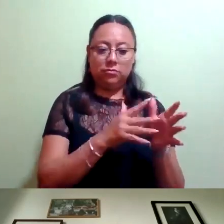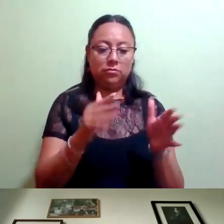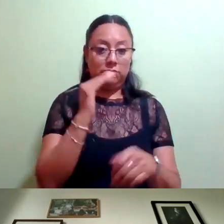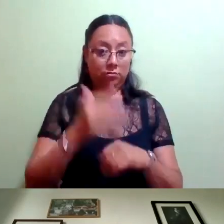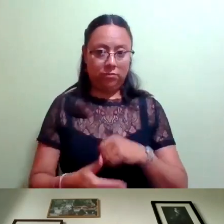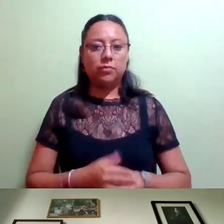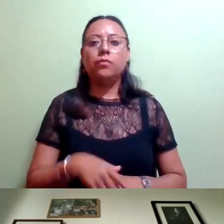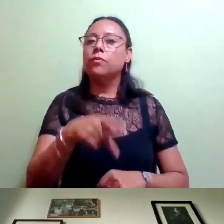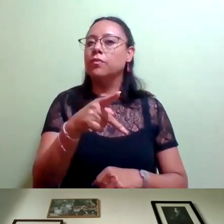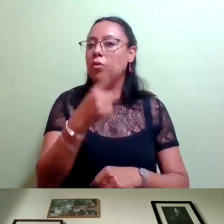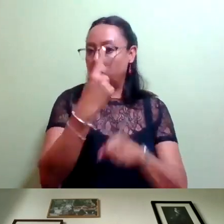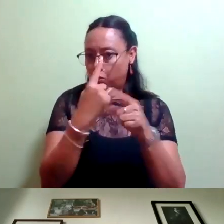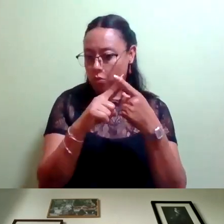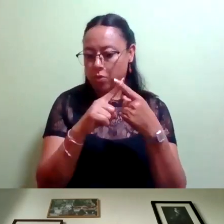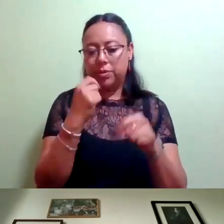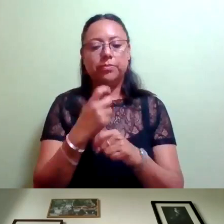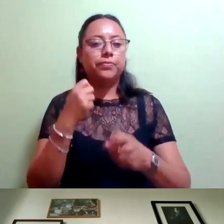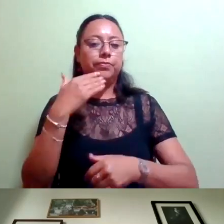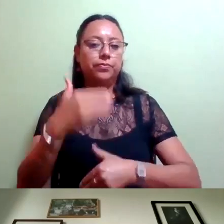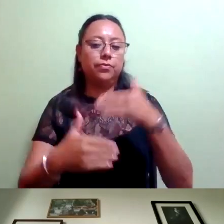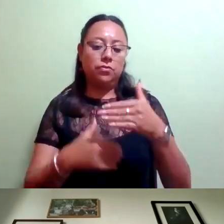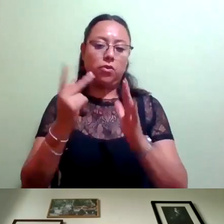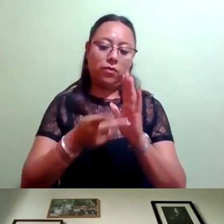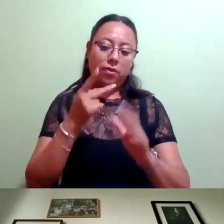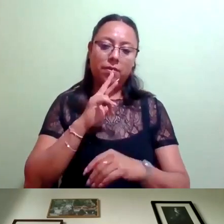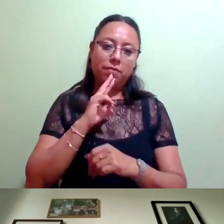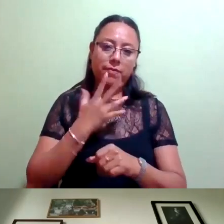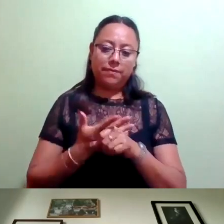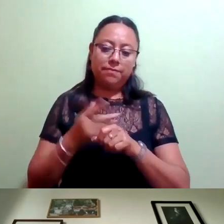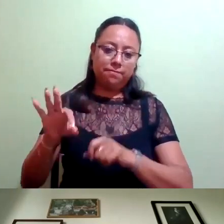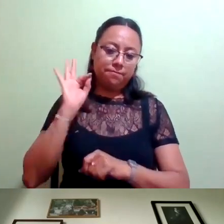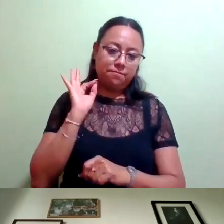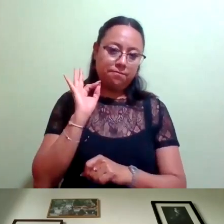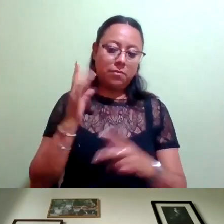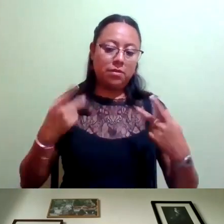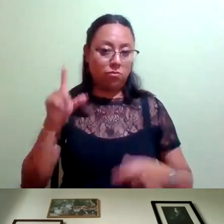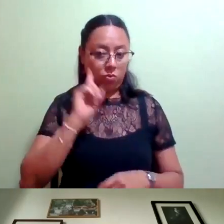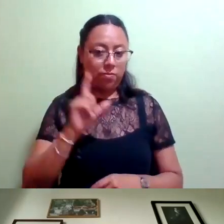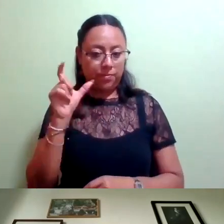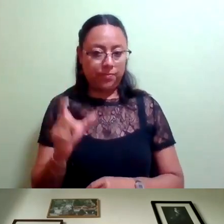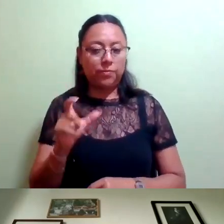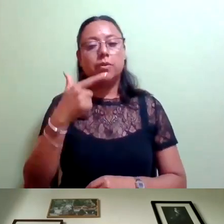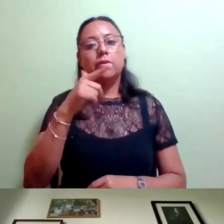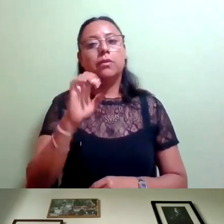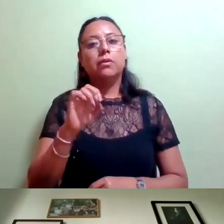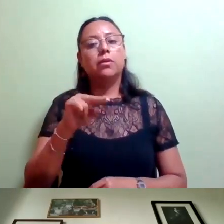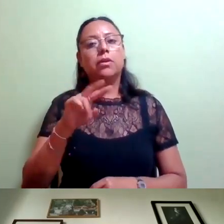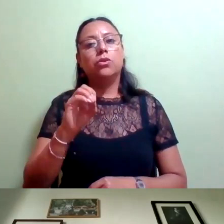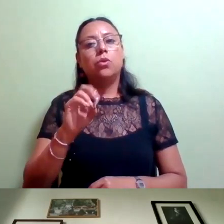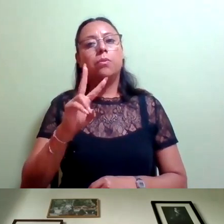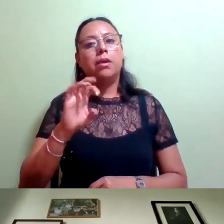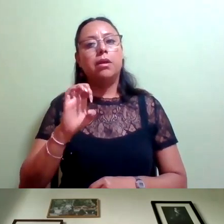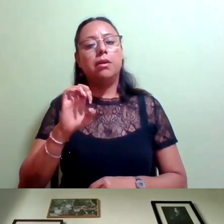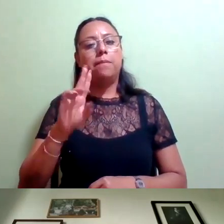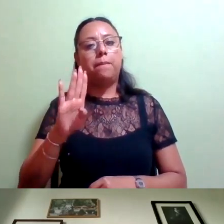necesario primero desahogar el procedimiento de reelección de la ciudadana Genoveva, y una vez que se